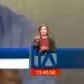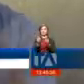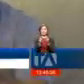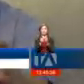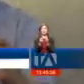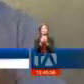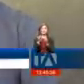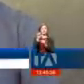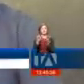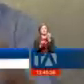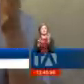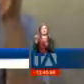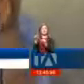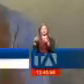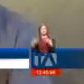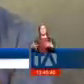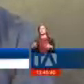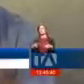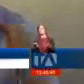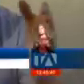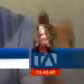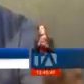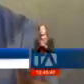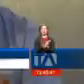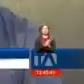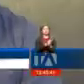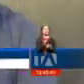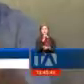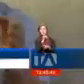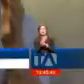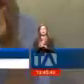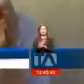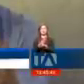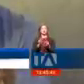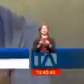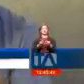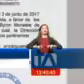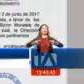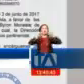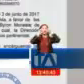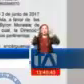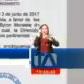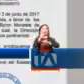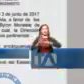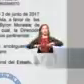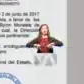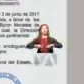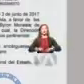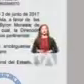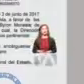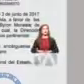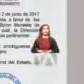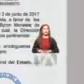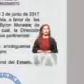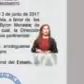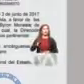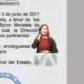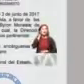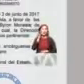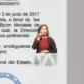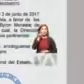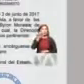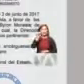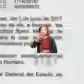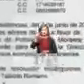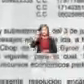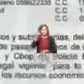asesor, porque ellos jugaron un rol central en la investigación del caso Odebrecht. Junto a ellos, en su momento, Diana Salazar también formó